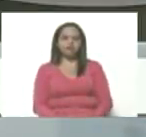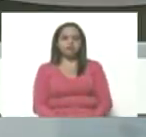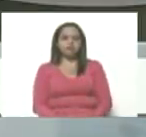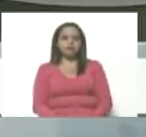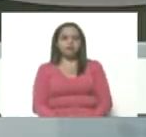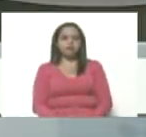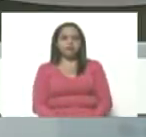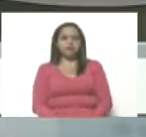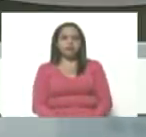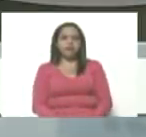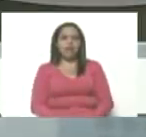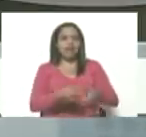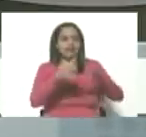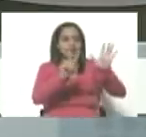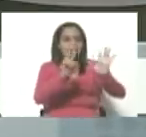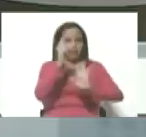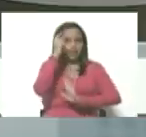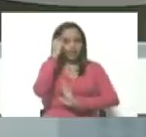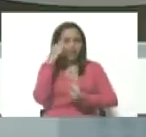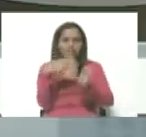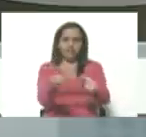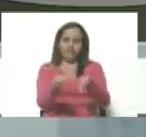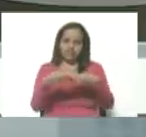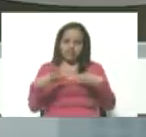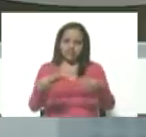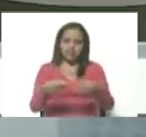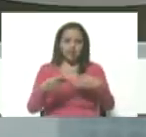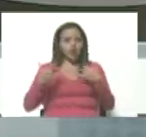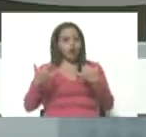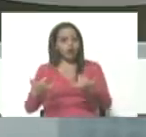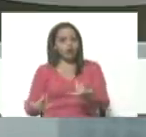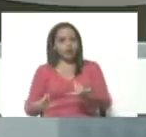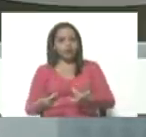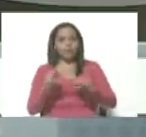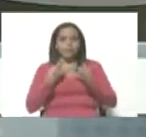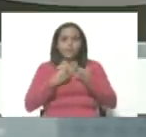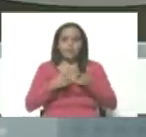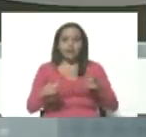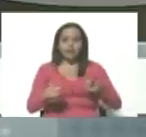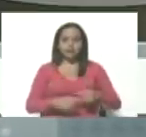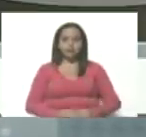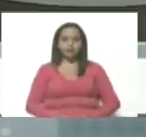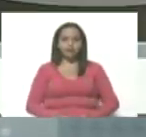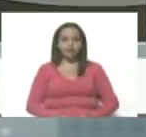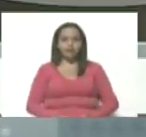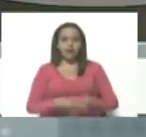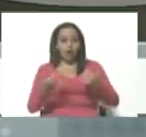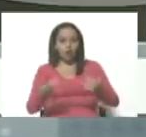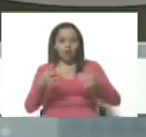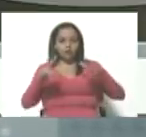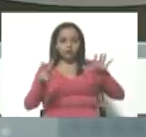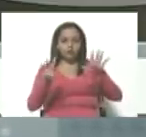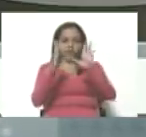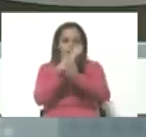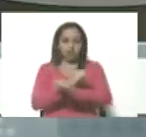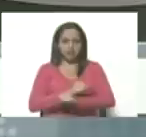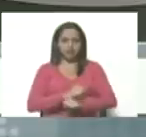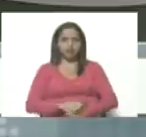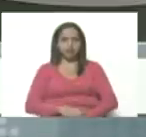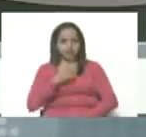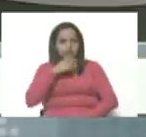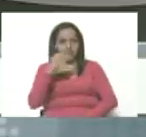le corresponde 7 días de flexibilización. Son las 7 de la noche,